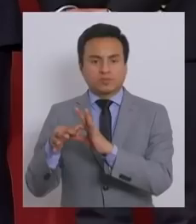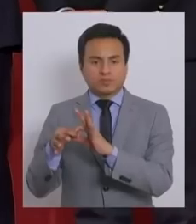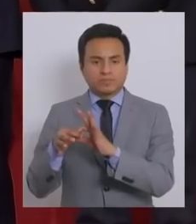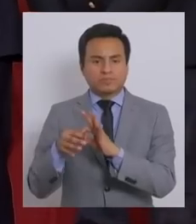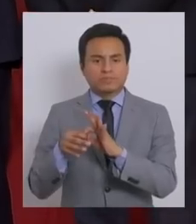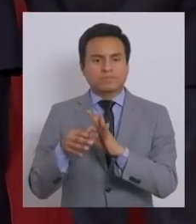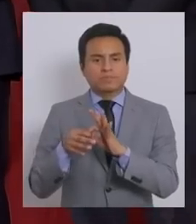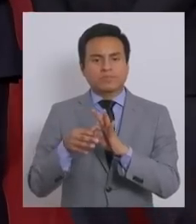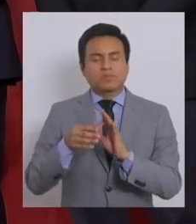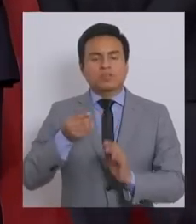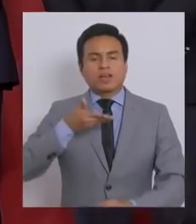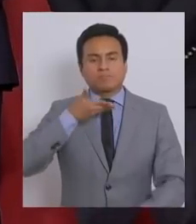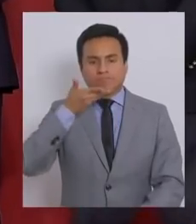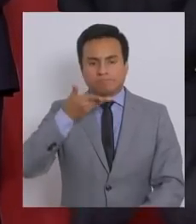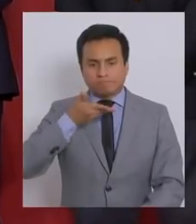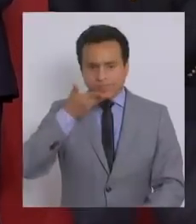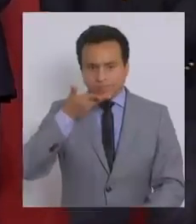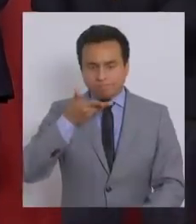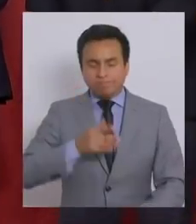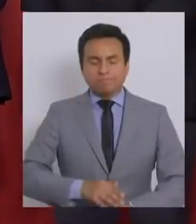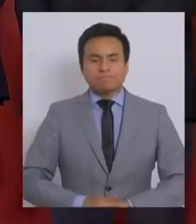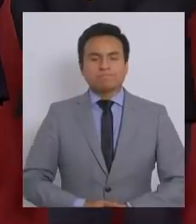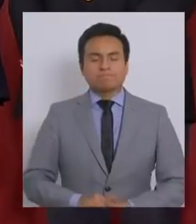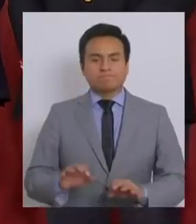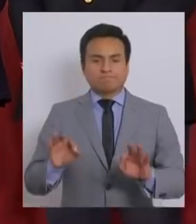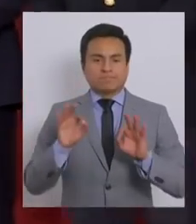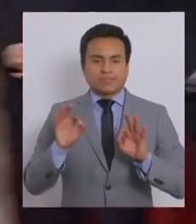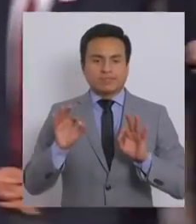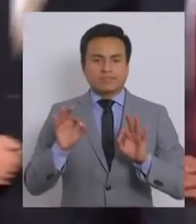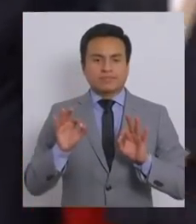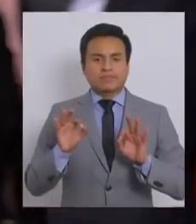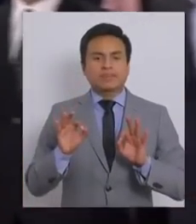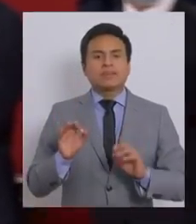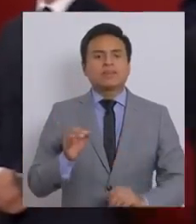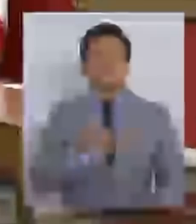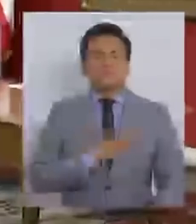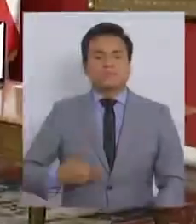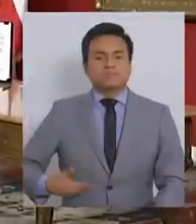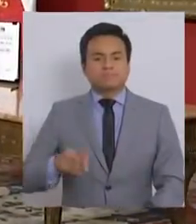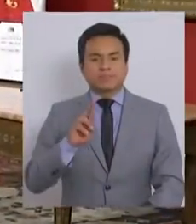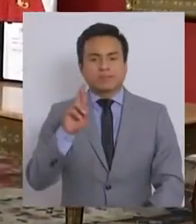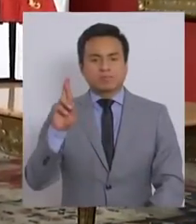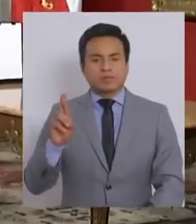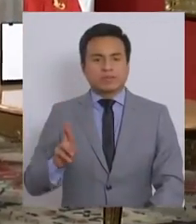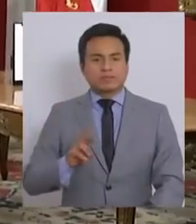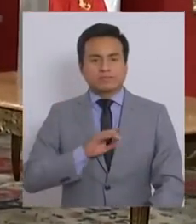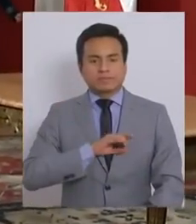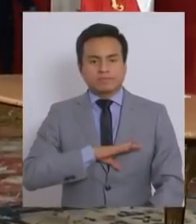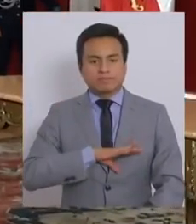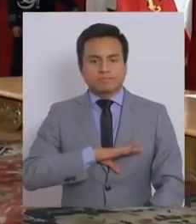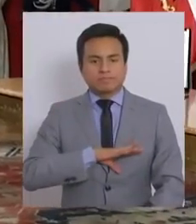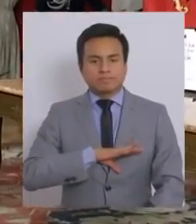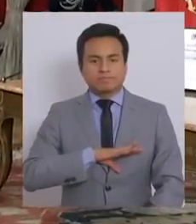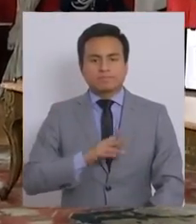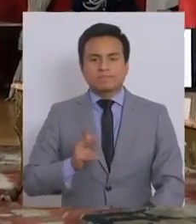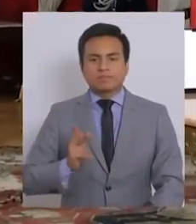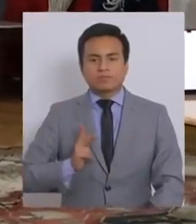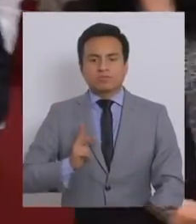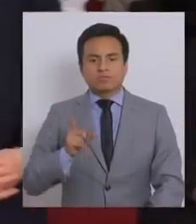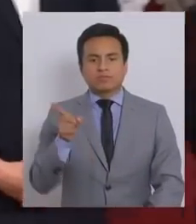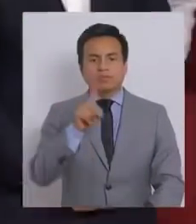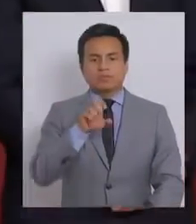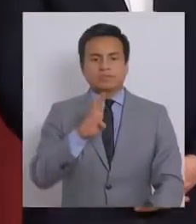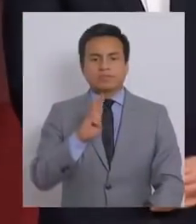Salón Montparas. Escuchemos, entiendo que va a haber declaraciones del presidente de la República, Sebastián Piñera, con respecto